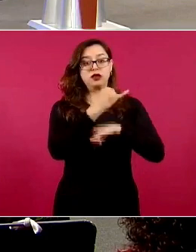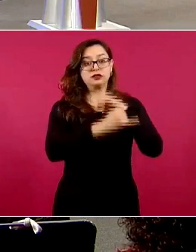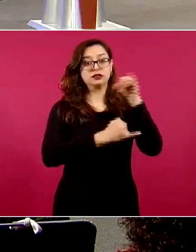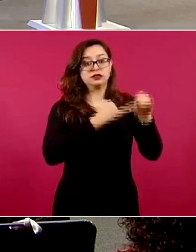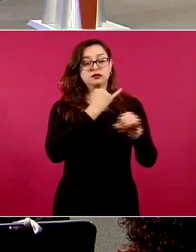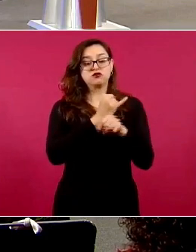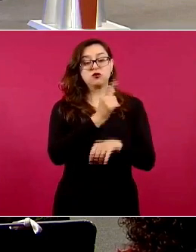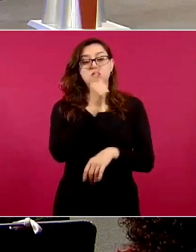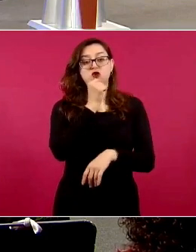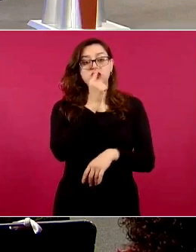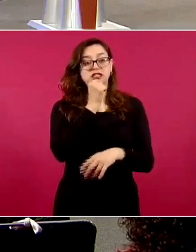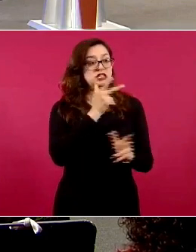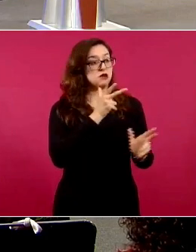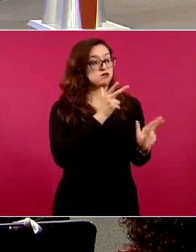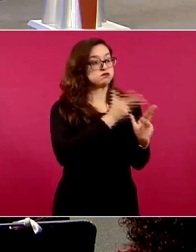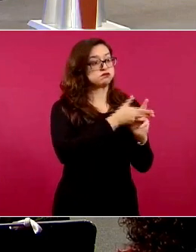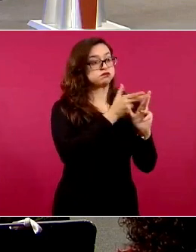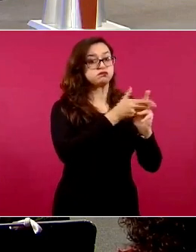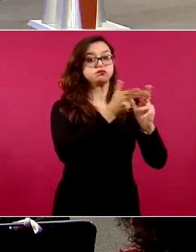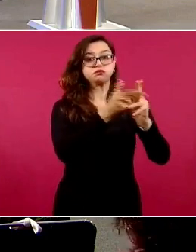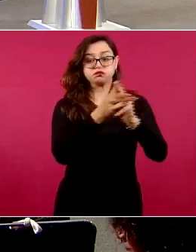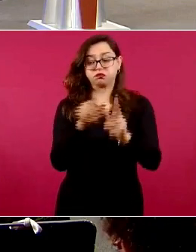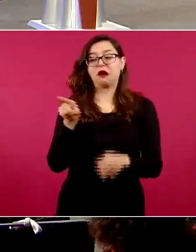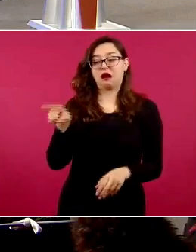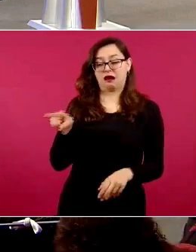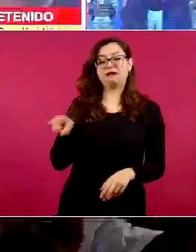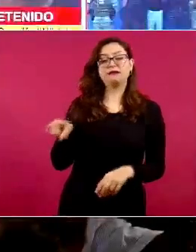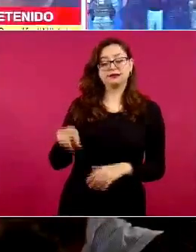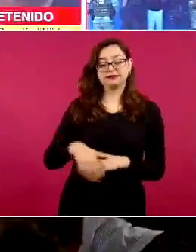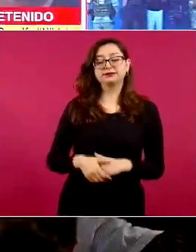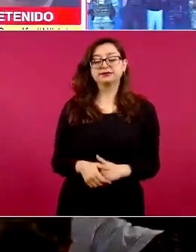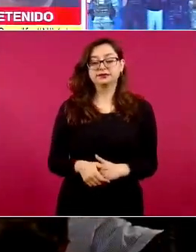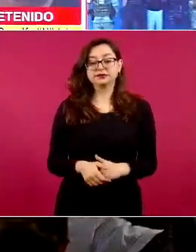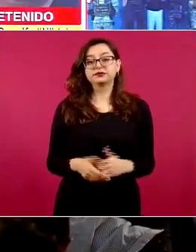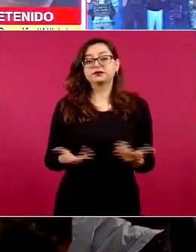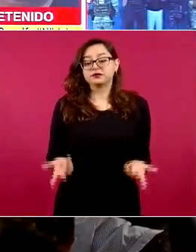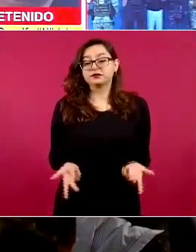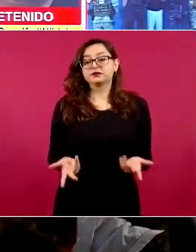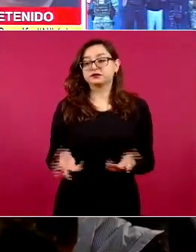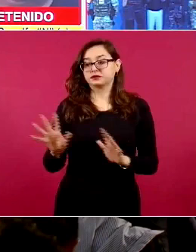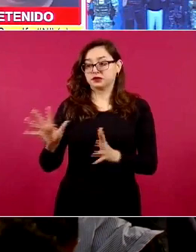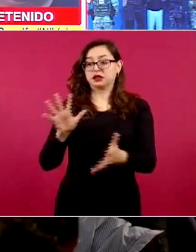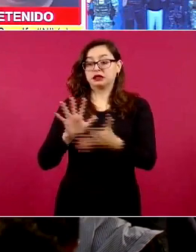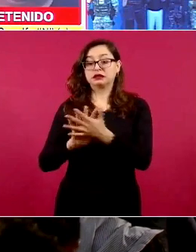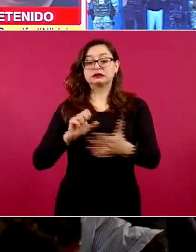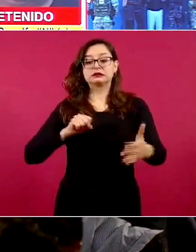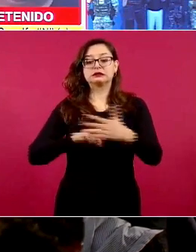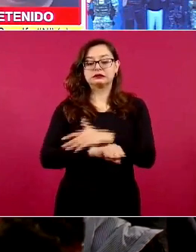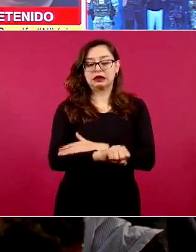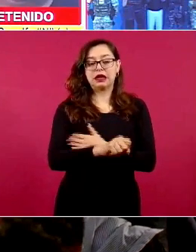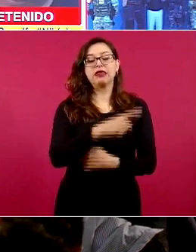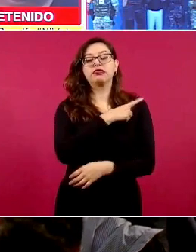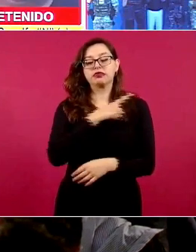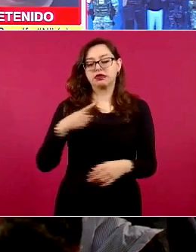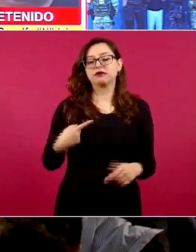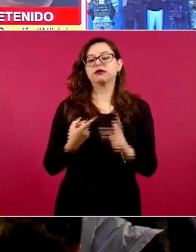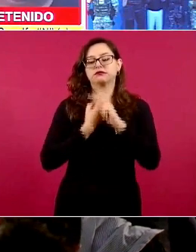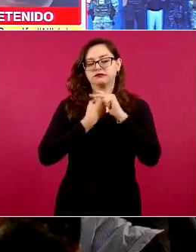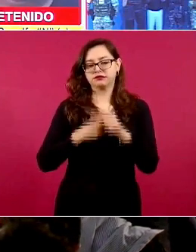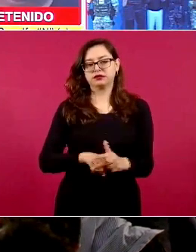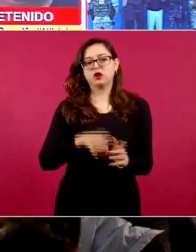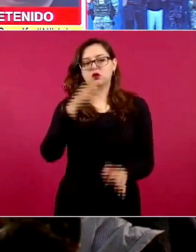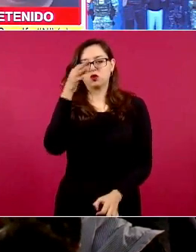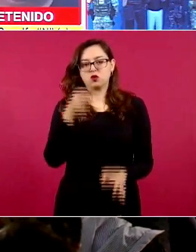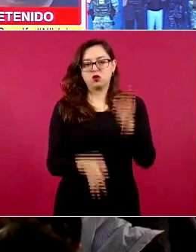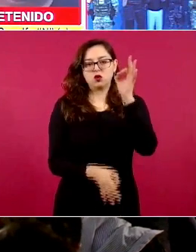varios policías preventivos. Lo que resta es que se le vincule ahora por estos delitos ya ante un juez federal,